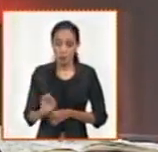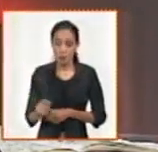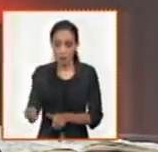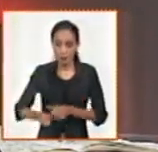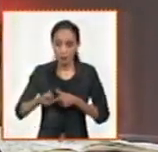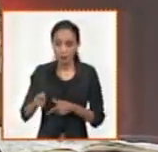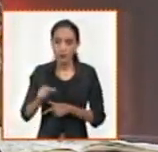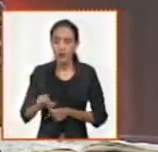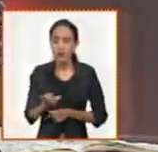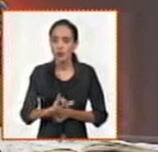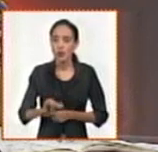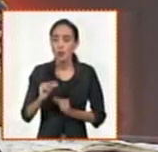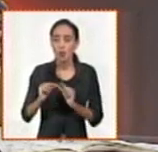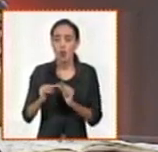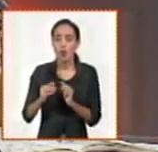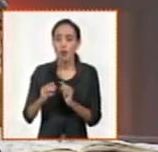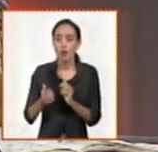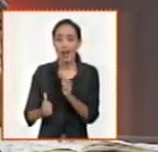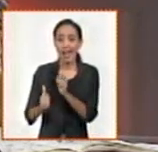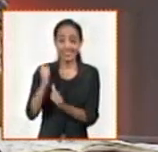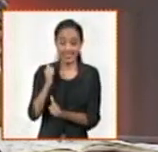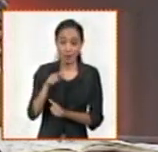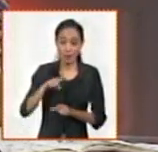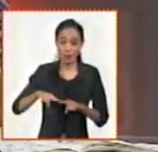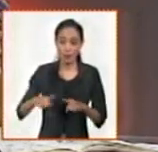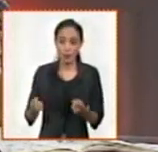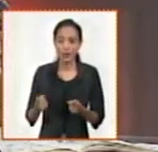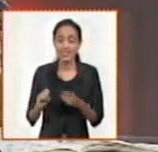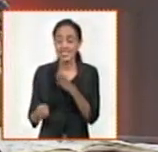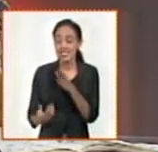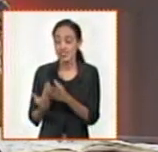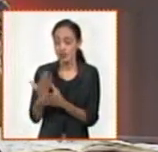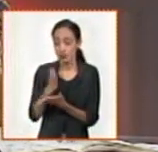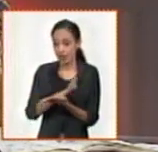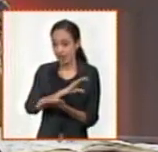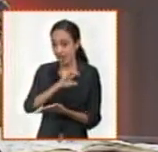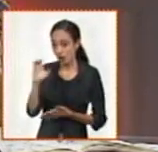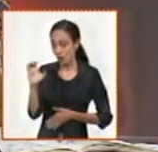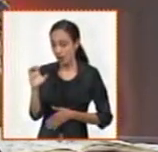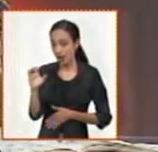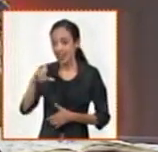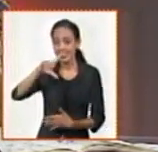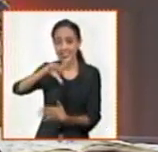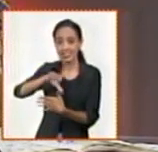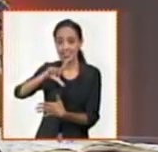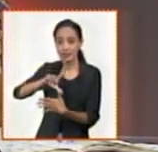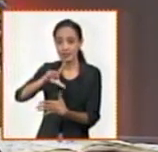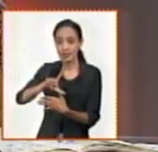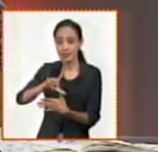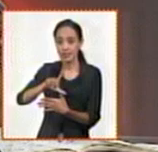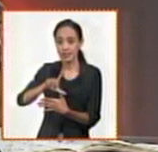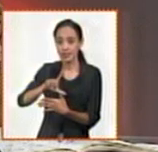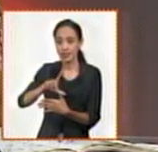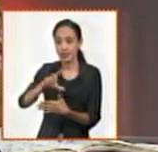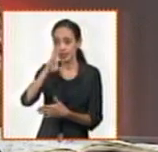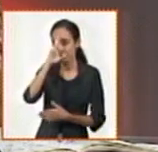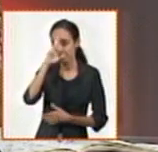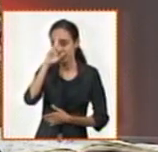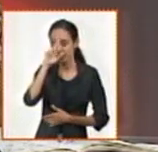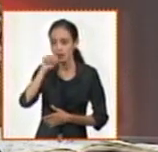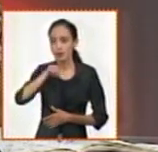Vamos un pasito para atrás. Se funda la Escuela Latinoamericana de Medicina. Un día como hoy. Ah,